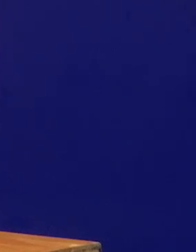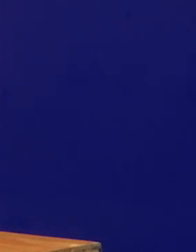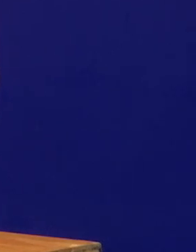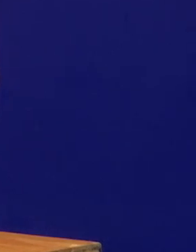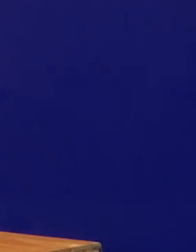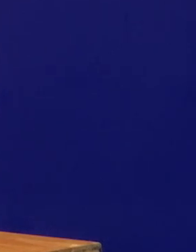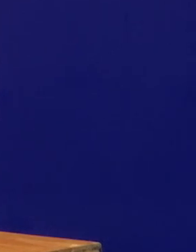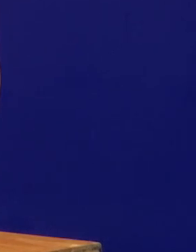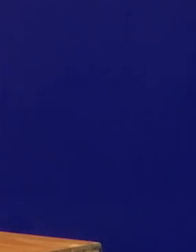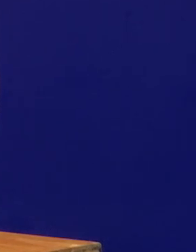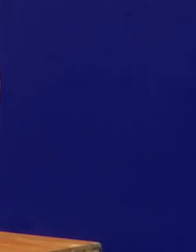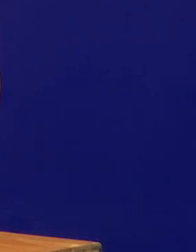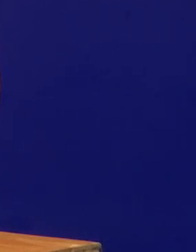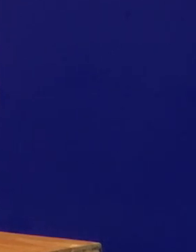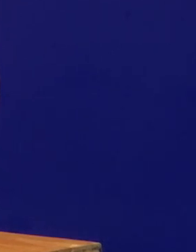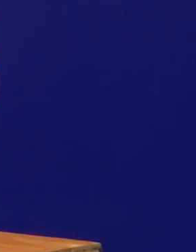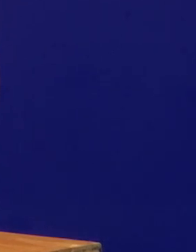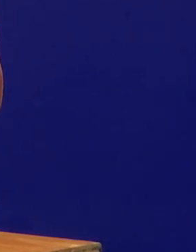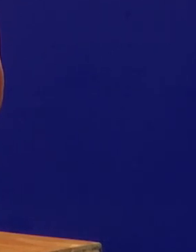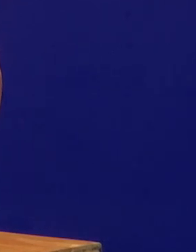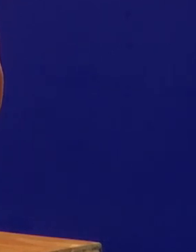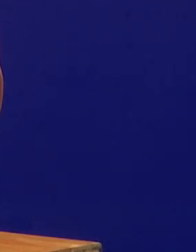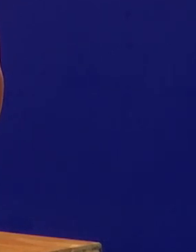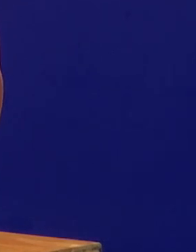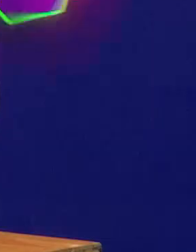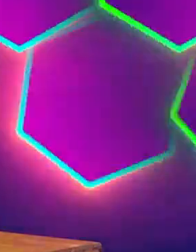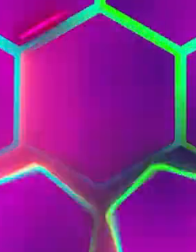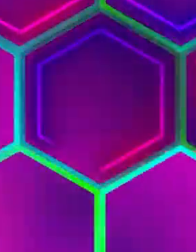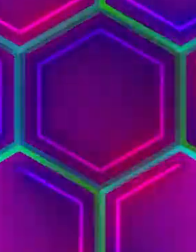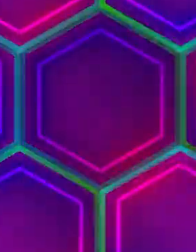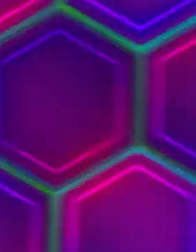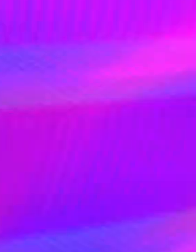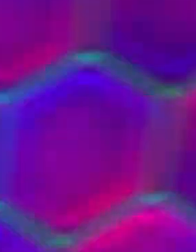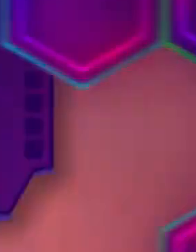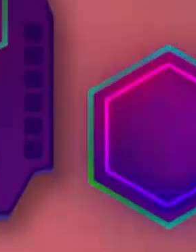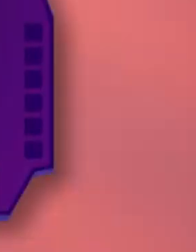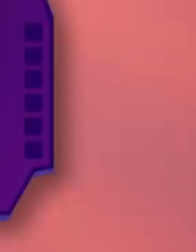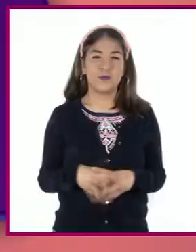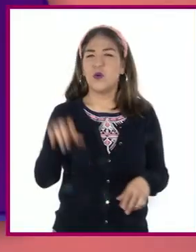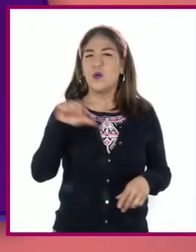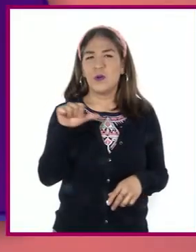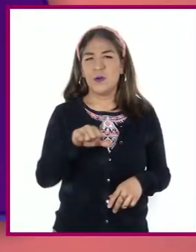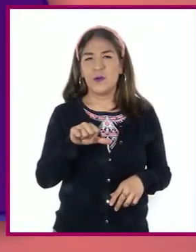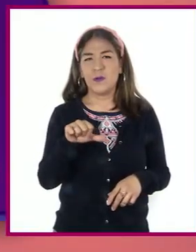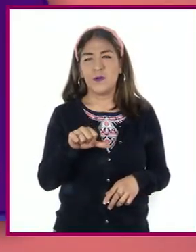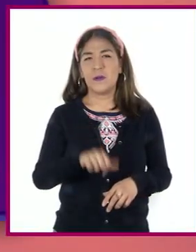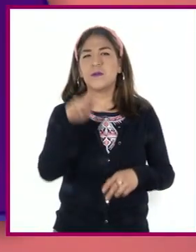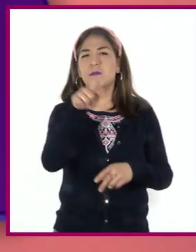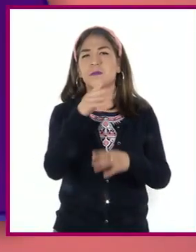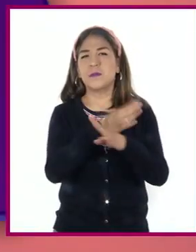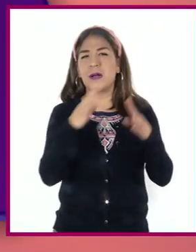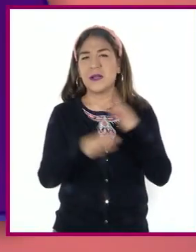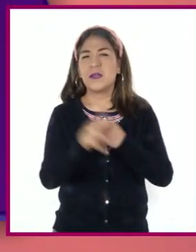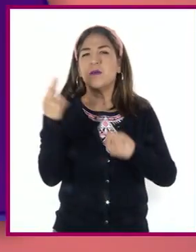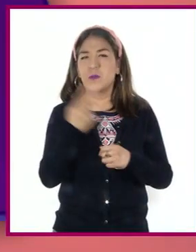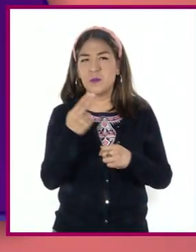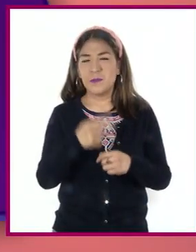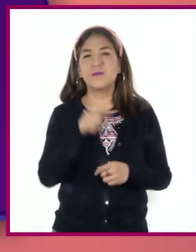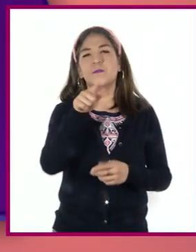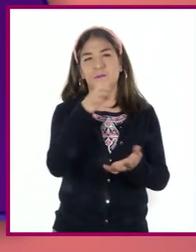para comprender otros textos donde, de igual manera, se utilizan las formas literarias. ¿Listas y listos? Muy